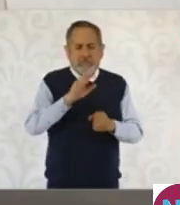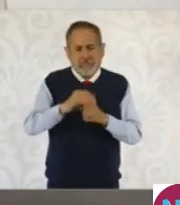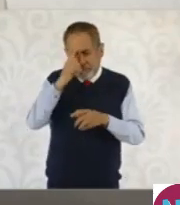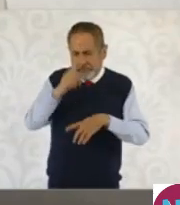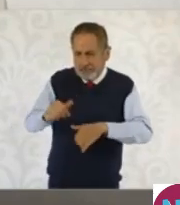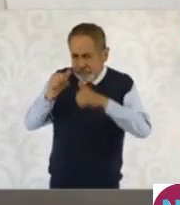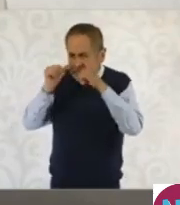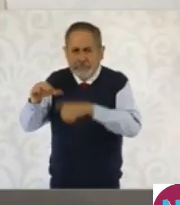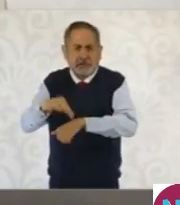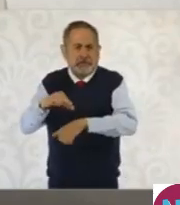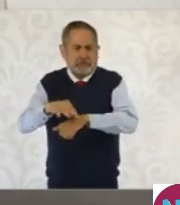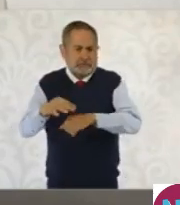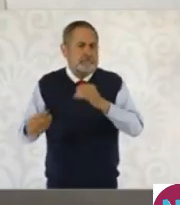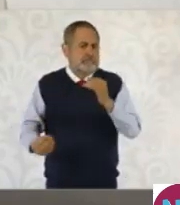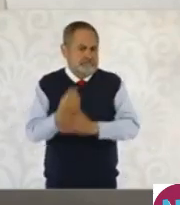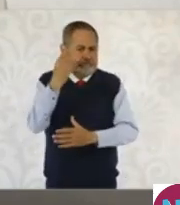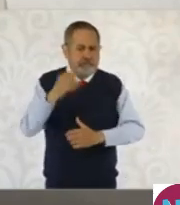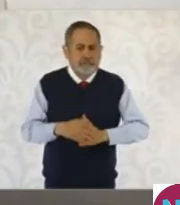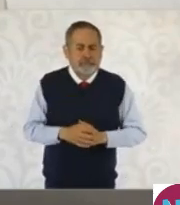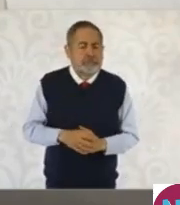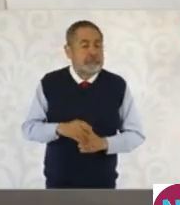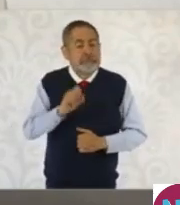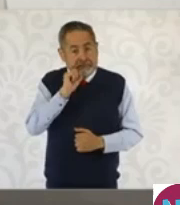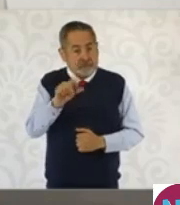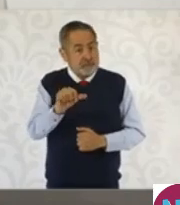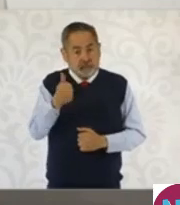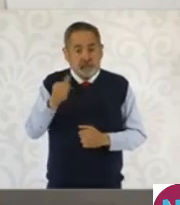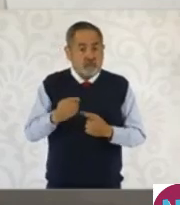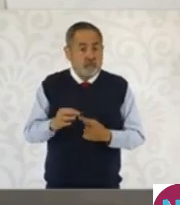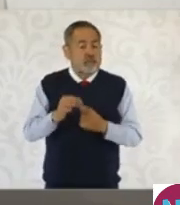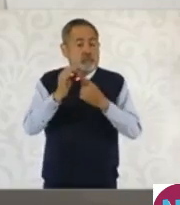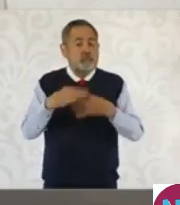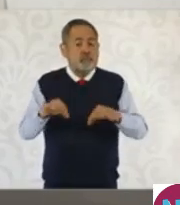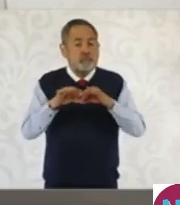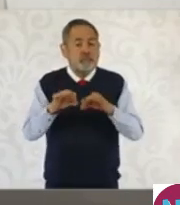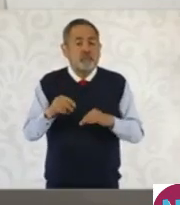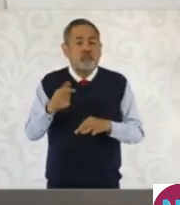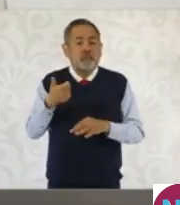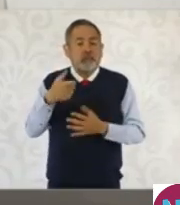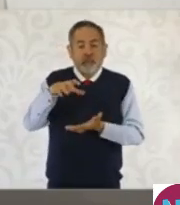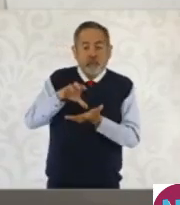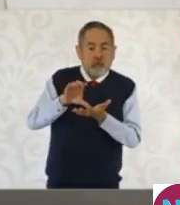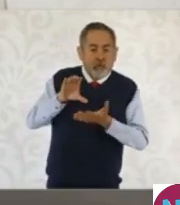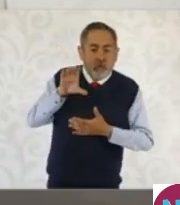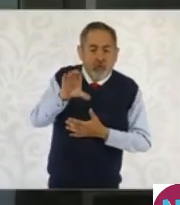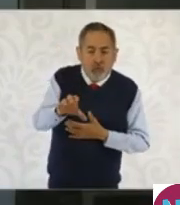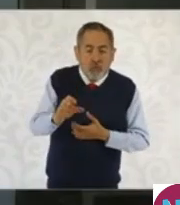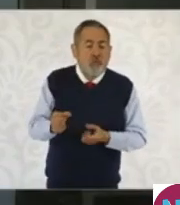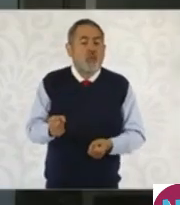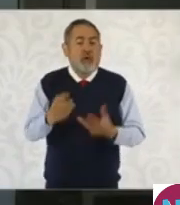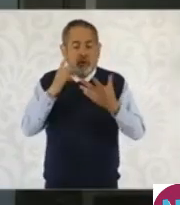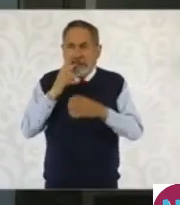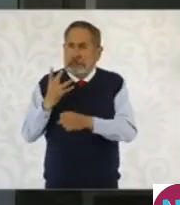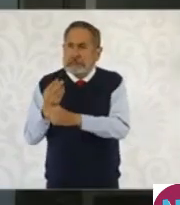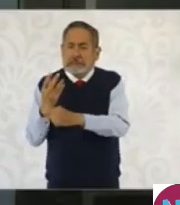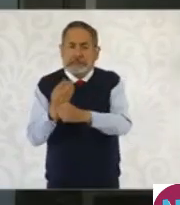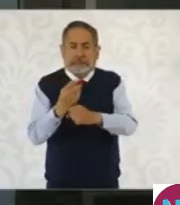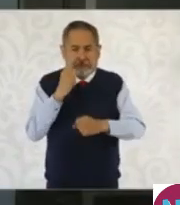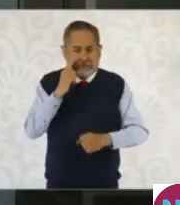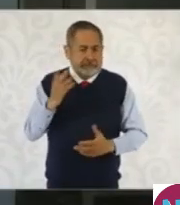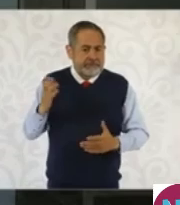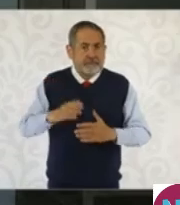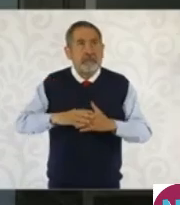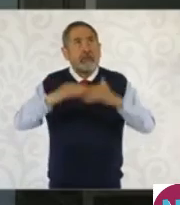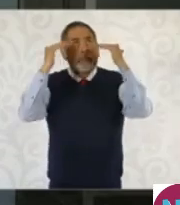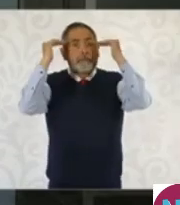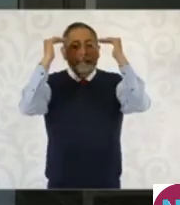un elemento importantísimo en la siguiente, la inversión en acciones de conservación y mantenimiento, pisos,